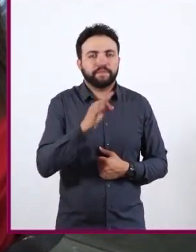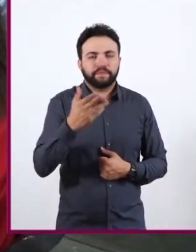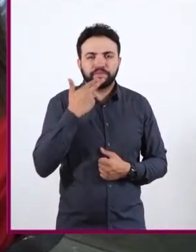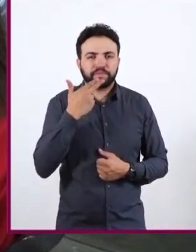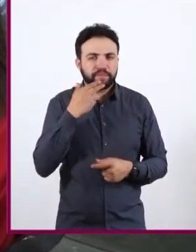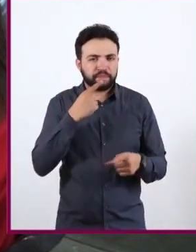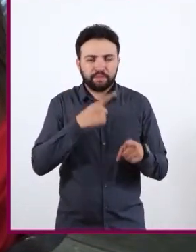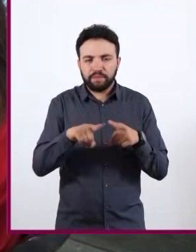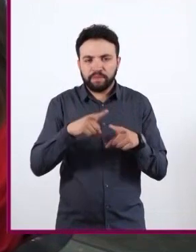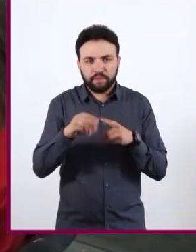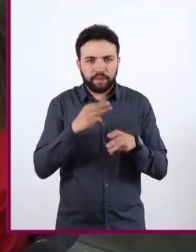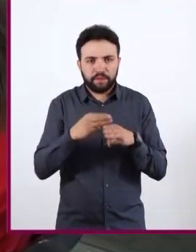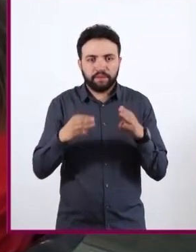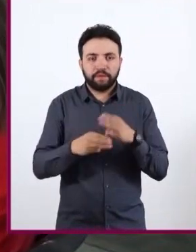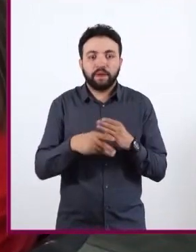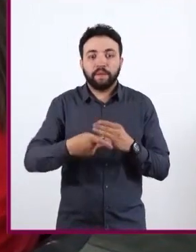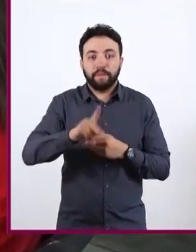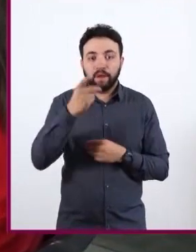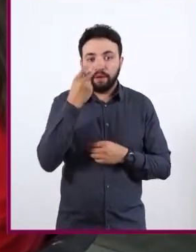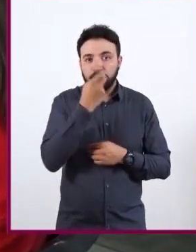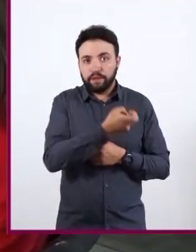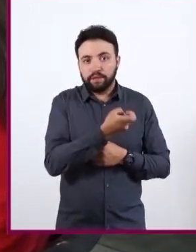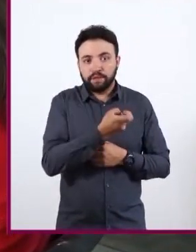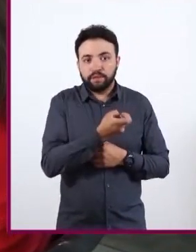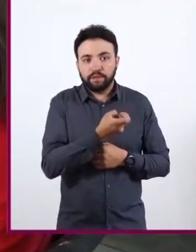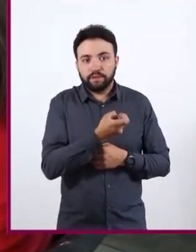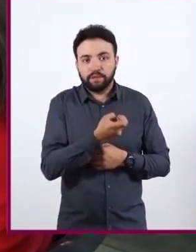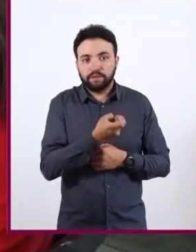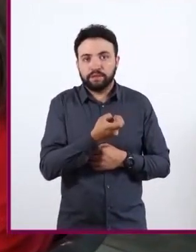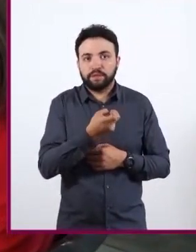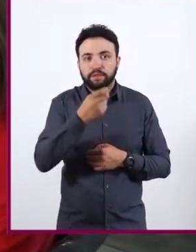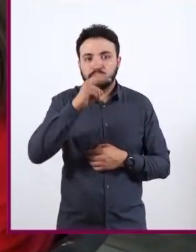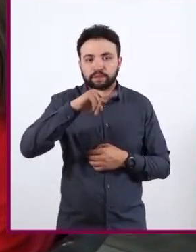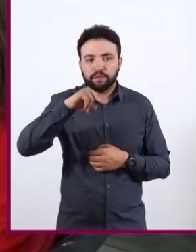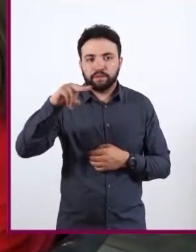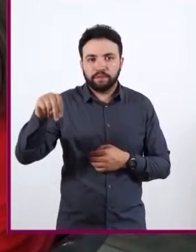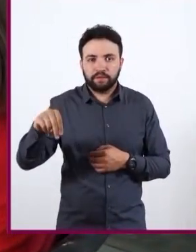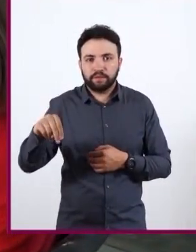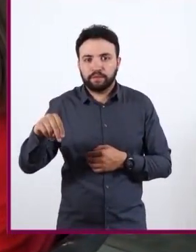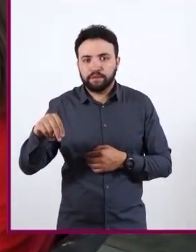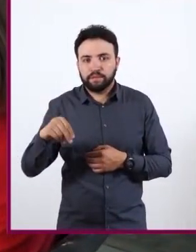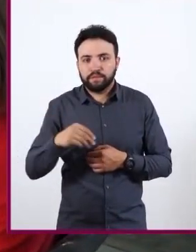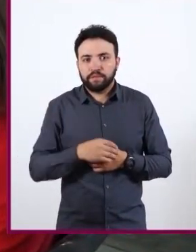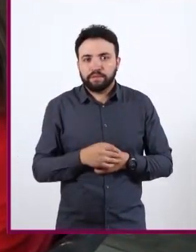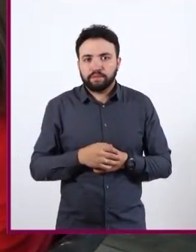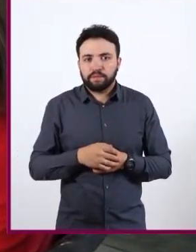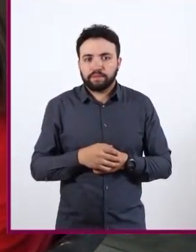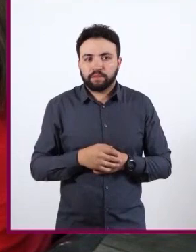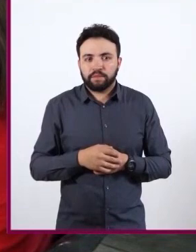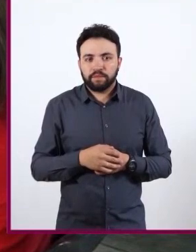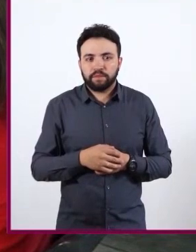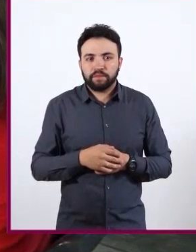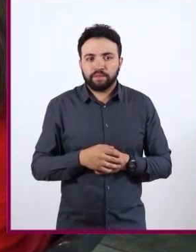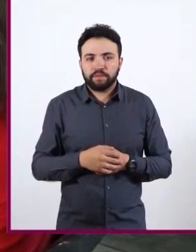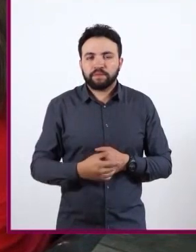digo, para esto se pueden utilizar diferentes materiales, pero estos son unas tintas